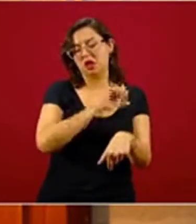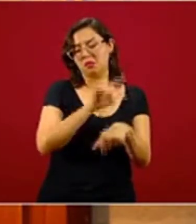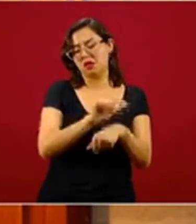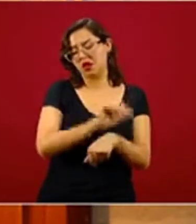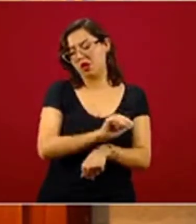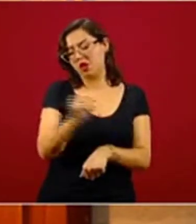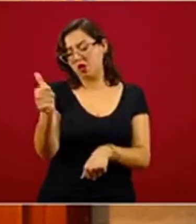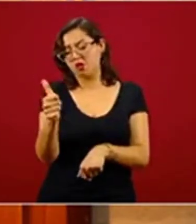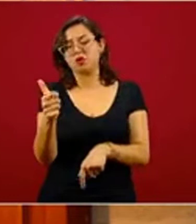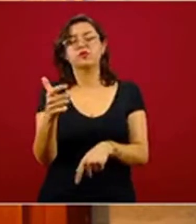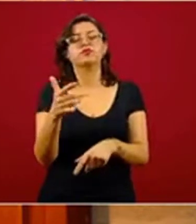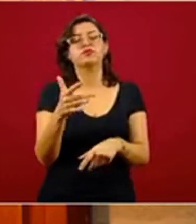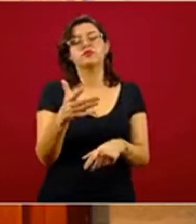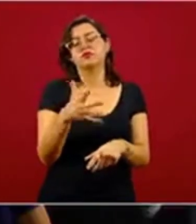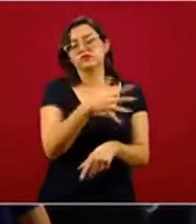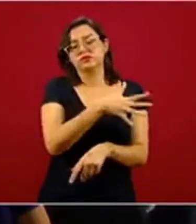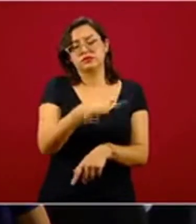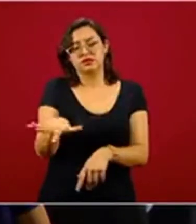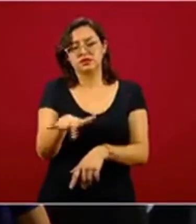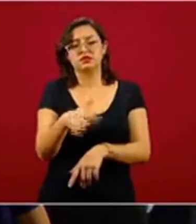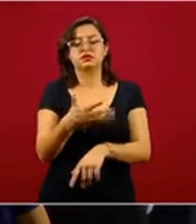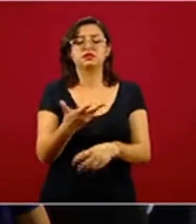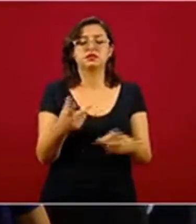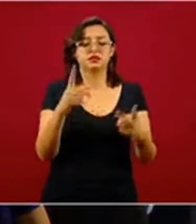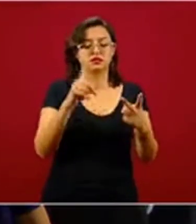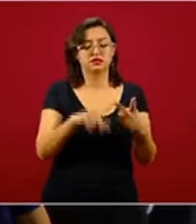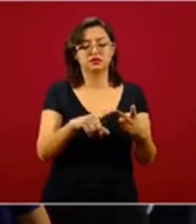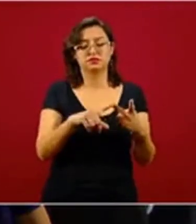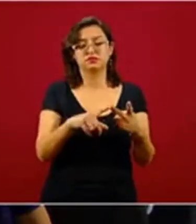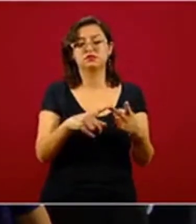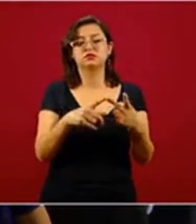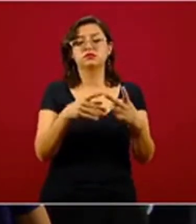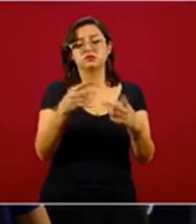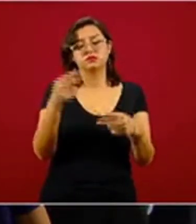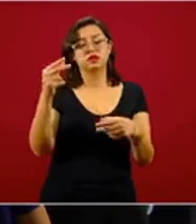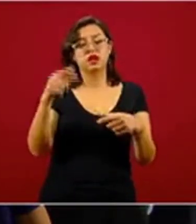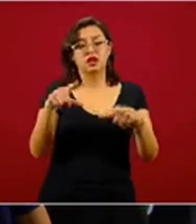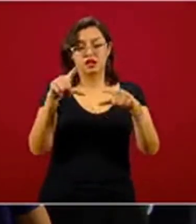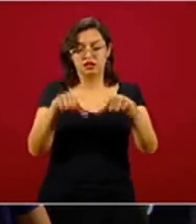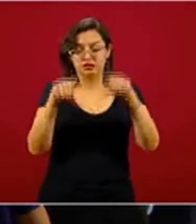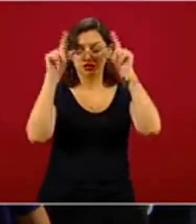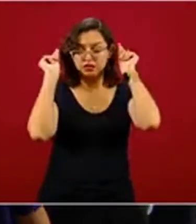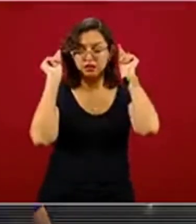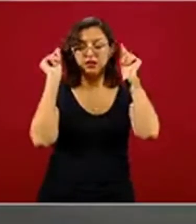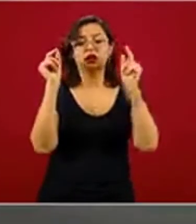no familiares, como les decimos en el IMSS, enfermeras especialistas, enfermeras